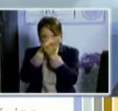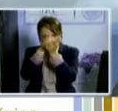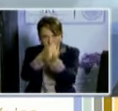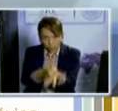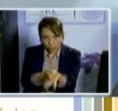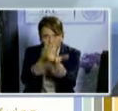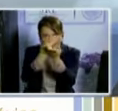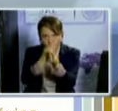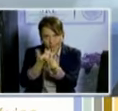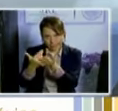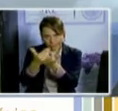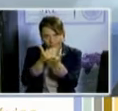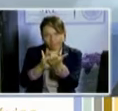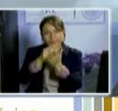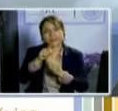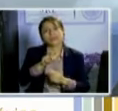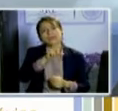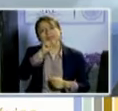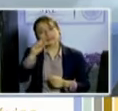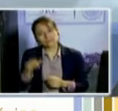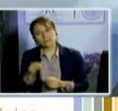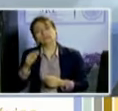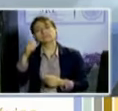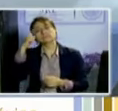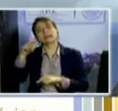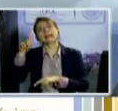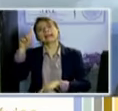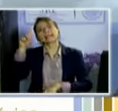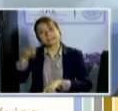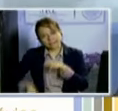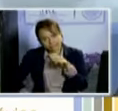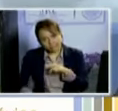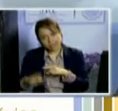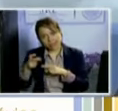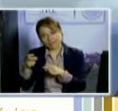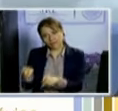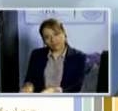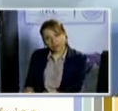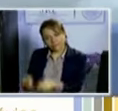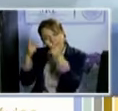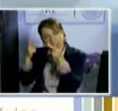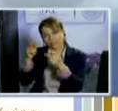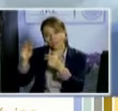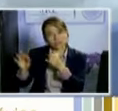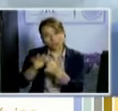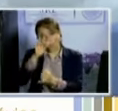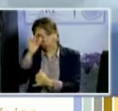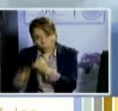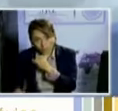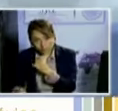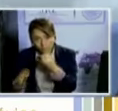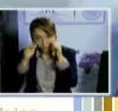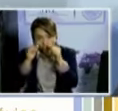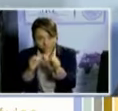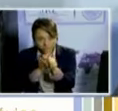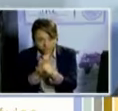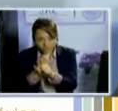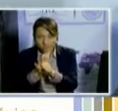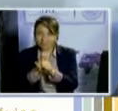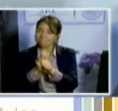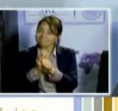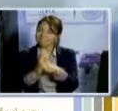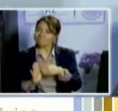de la oferta, eso es las incautaciones, y por último la prevención. ¿Por qué? Porque la prevención toma